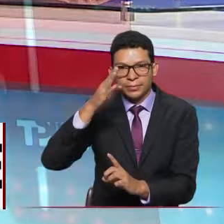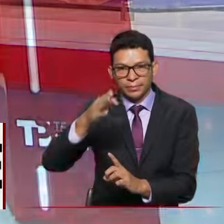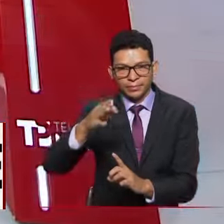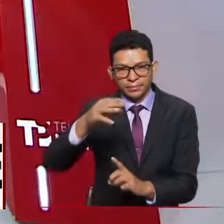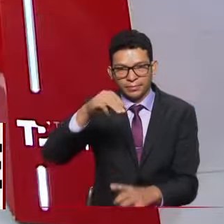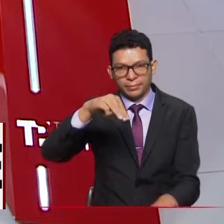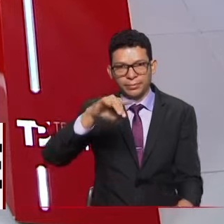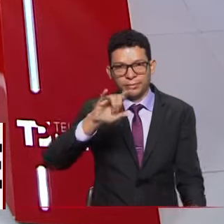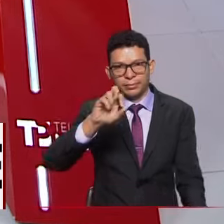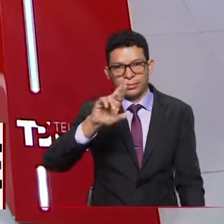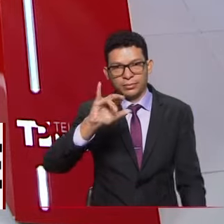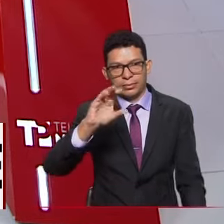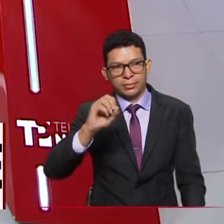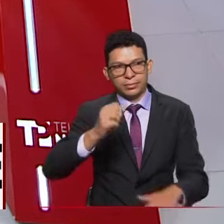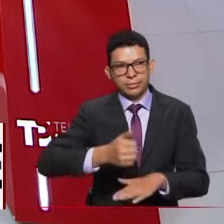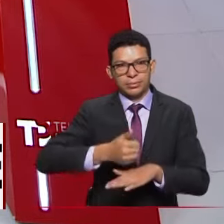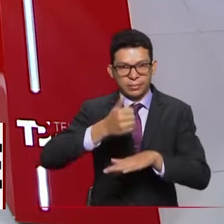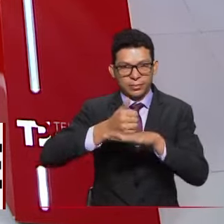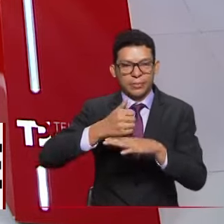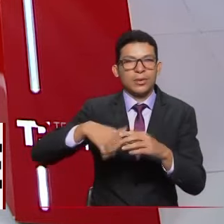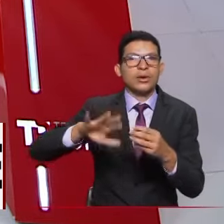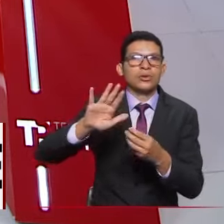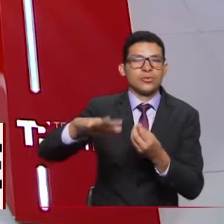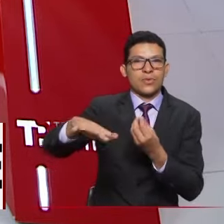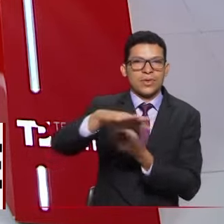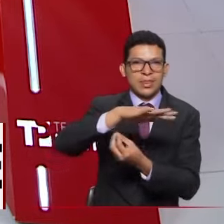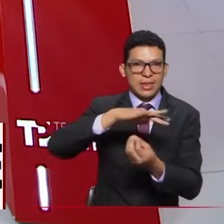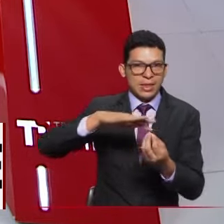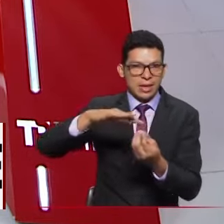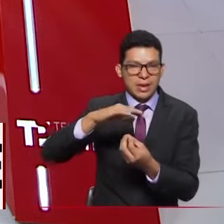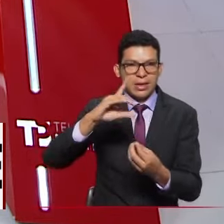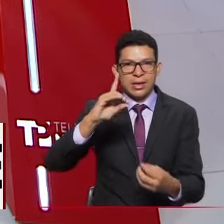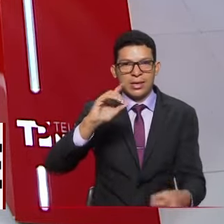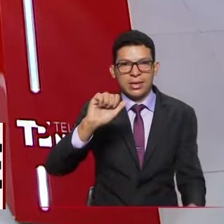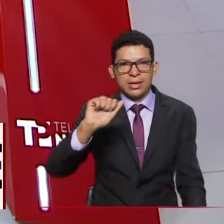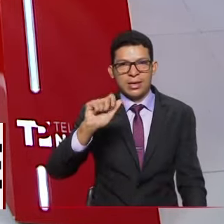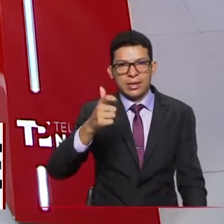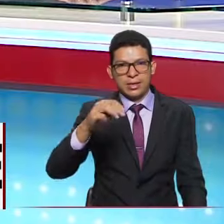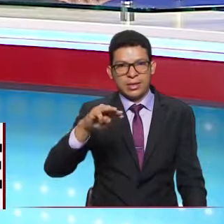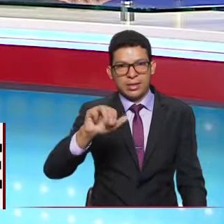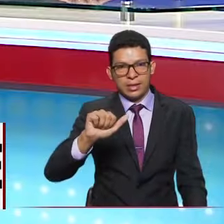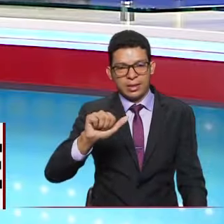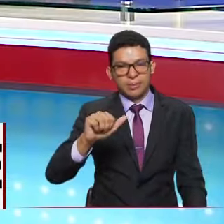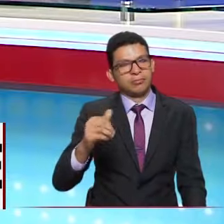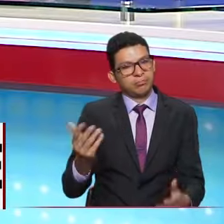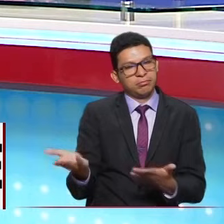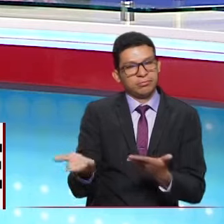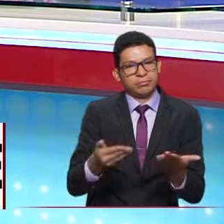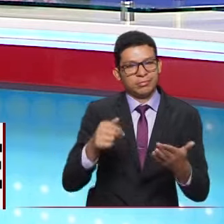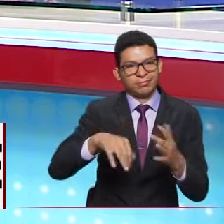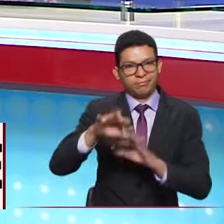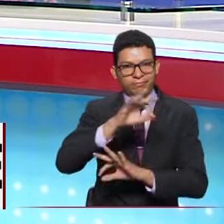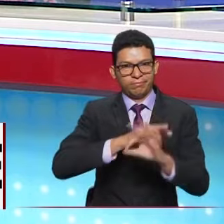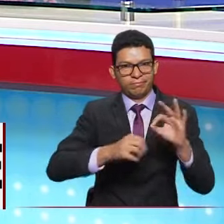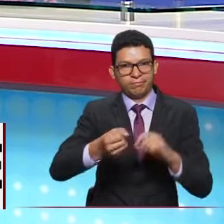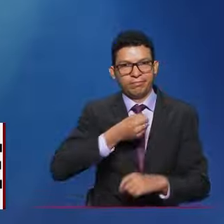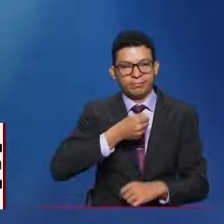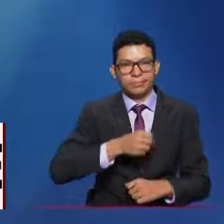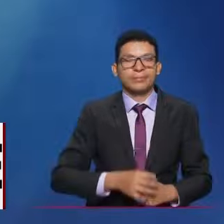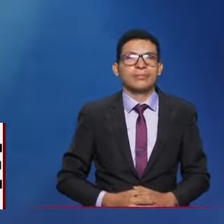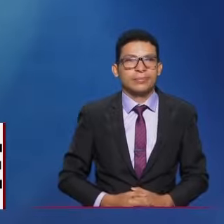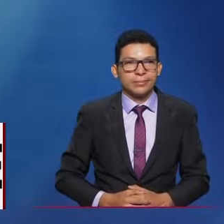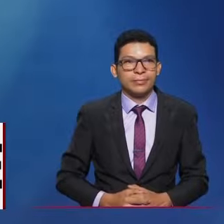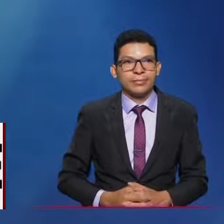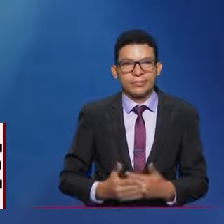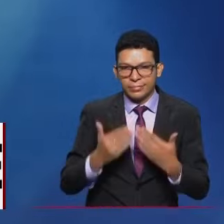Mauricio Mira, director del Departamento Administrativo de Gestión del Medio Ambiente. Director, hola, buenos días. Bienvenido a Telepacífico Noticias, ¿cómo estás? Muy buenos días,